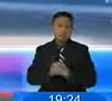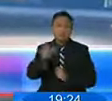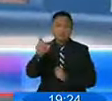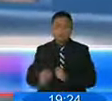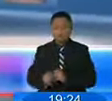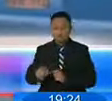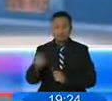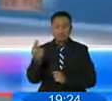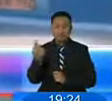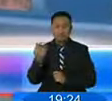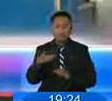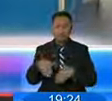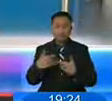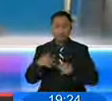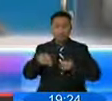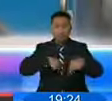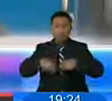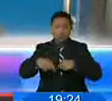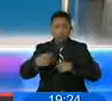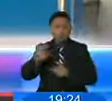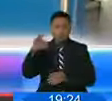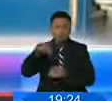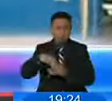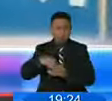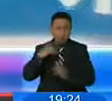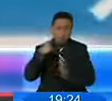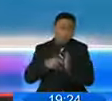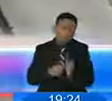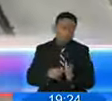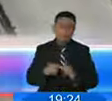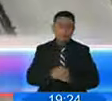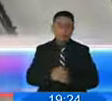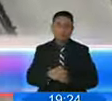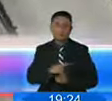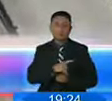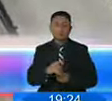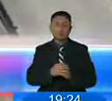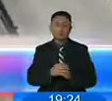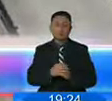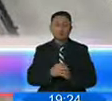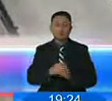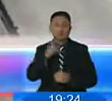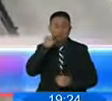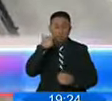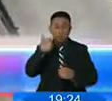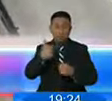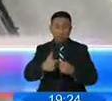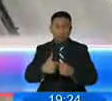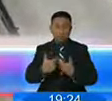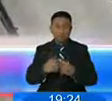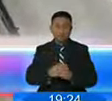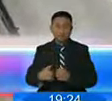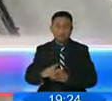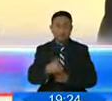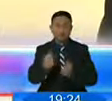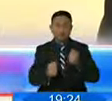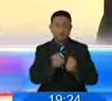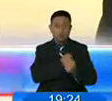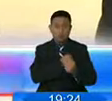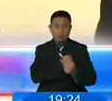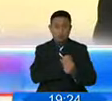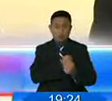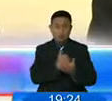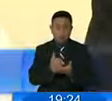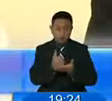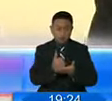quiteño en la utilización del transporte público podría ser, por ejemplo, eliminar el subsidio del combustible a los autos particulares. Digamos que